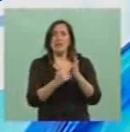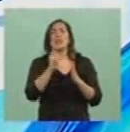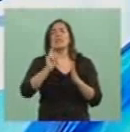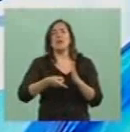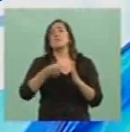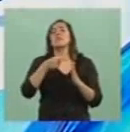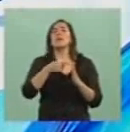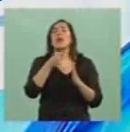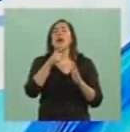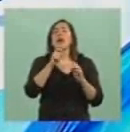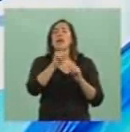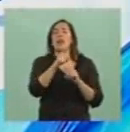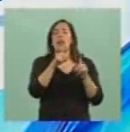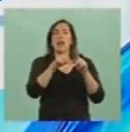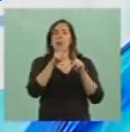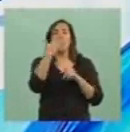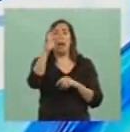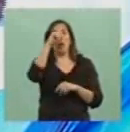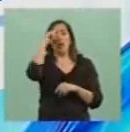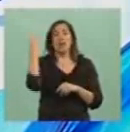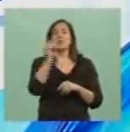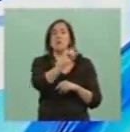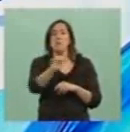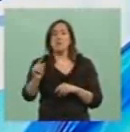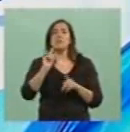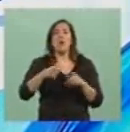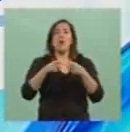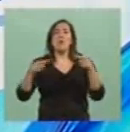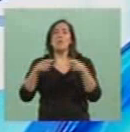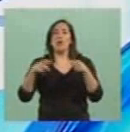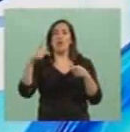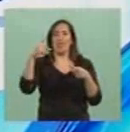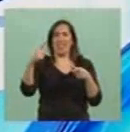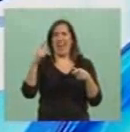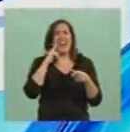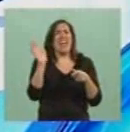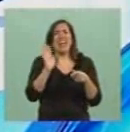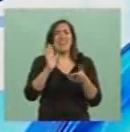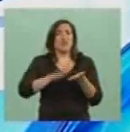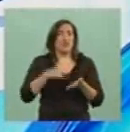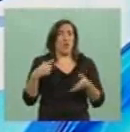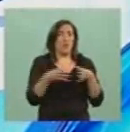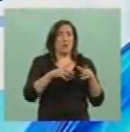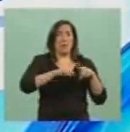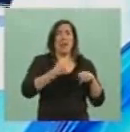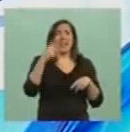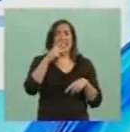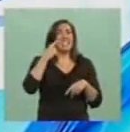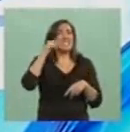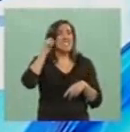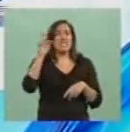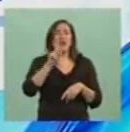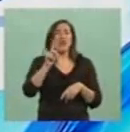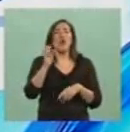Bicentenario, de la línea 400, del Banco Nación, de los bonos K. Bonos K que no tienen nada que ver con los Kirchner, se llaman bonos K desde antes,